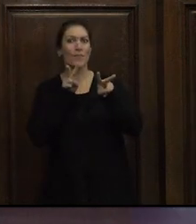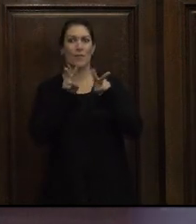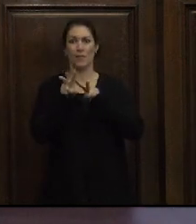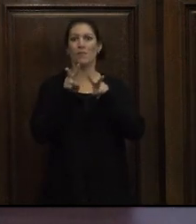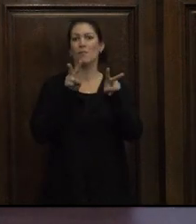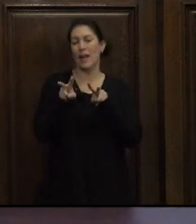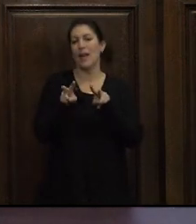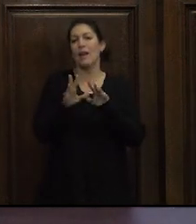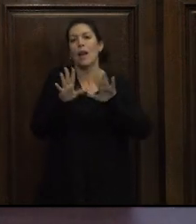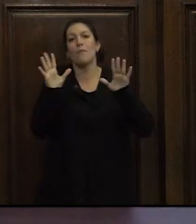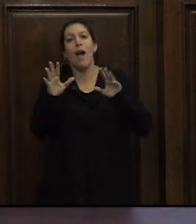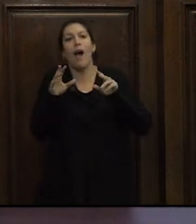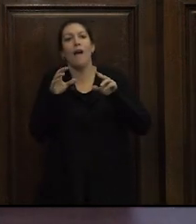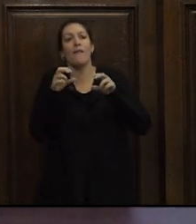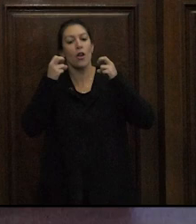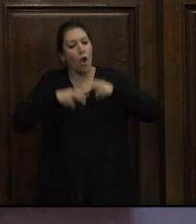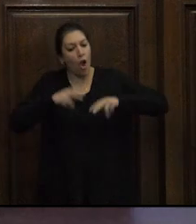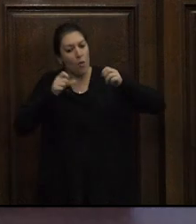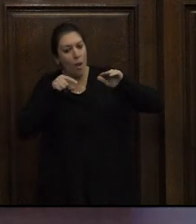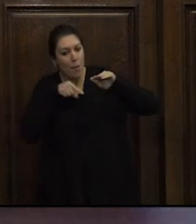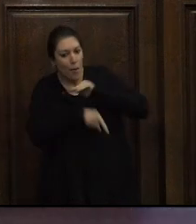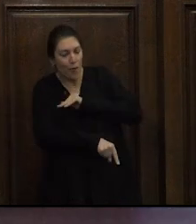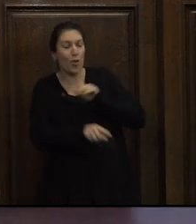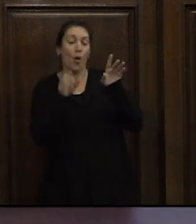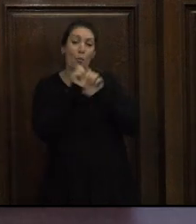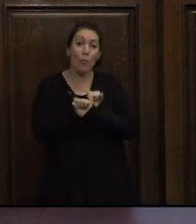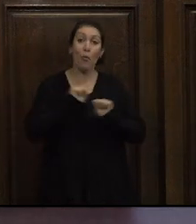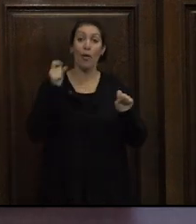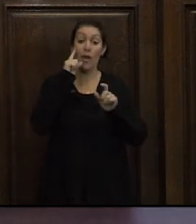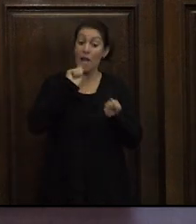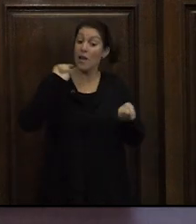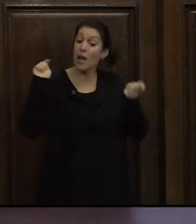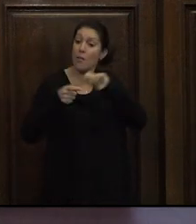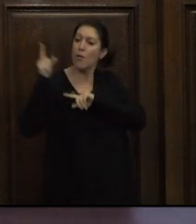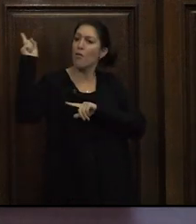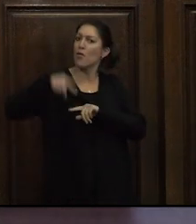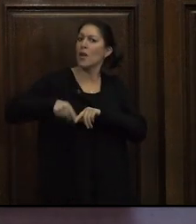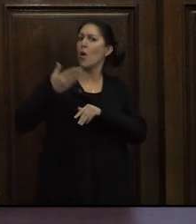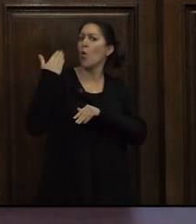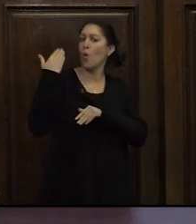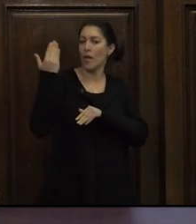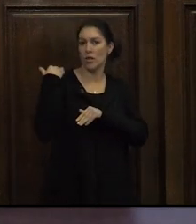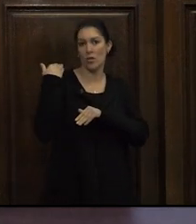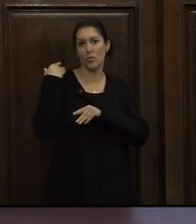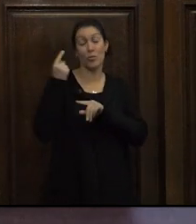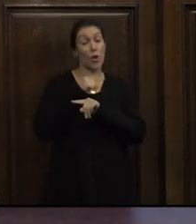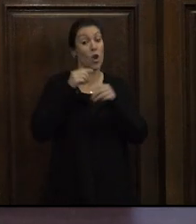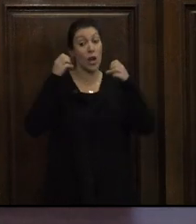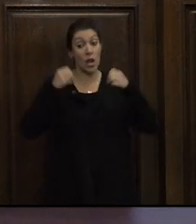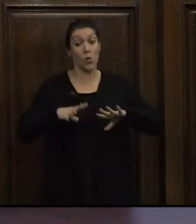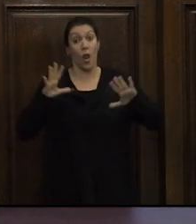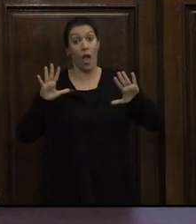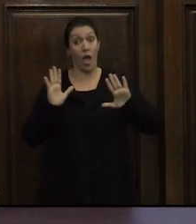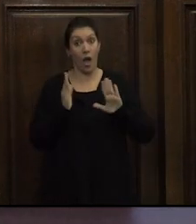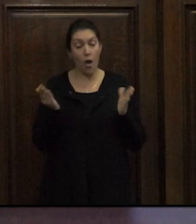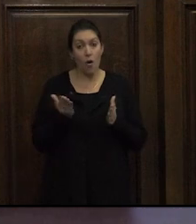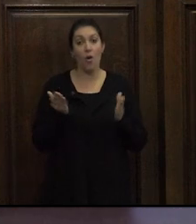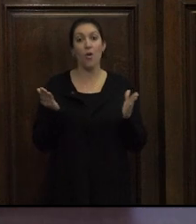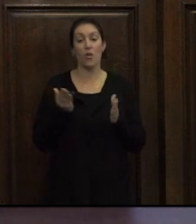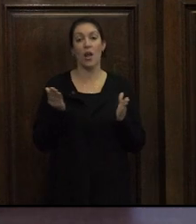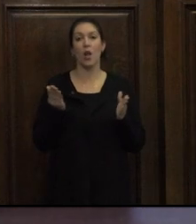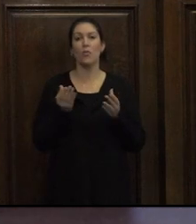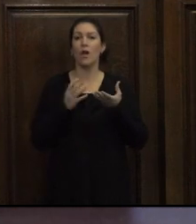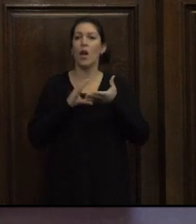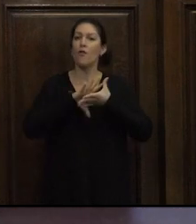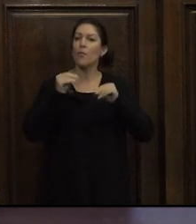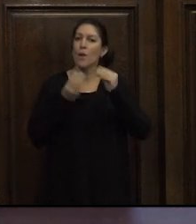genealogía más rigurosa y pensar en antecedentes, ¿no? De esta transformación, pero me parece que no es casual que ahora se esté dando